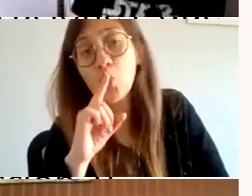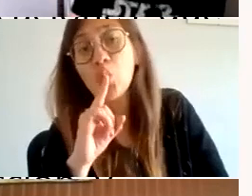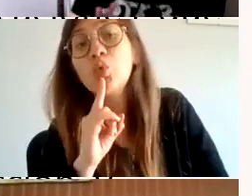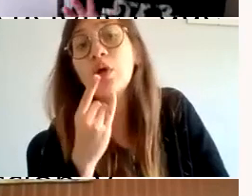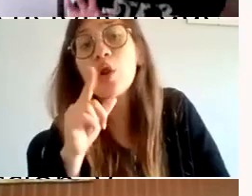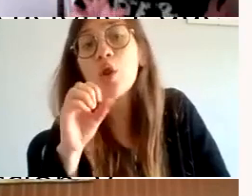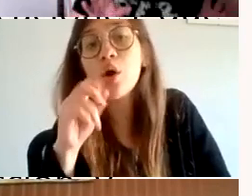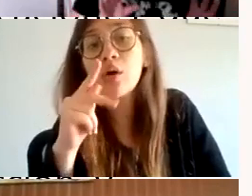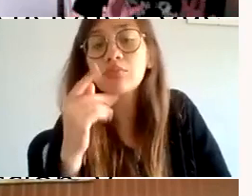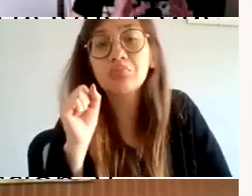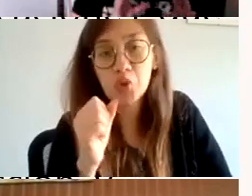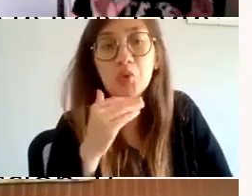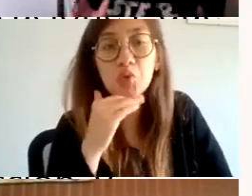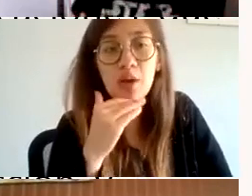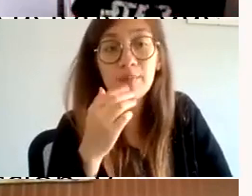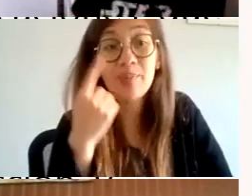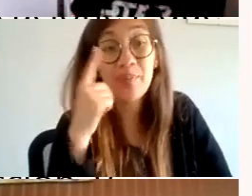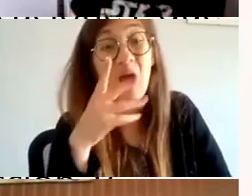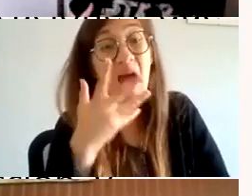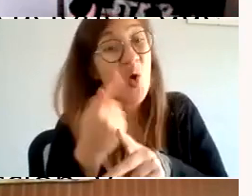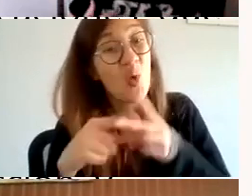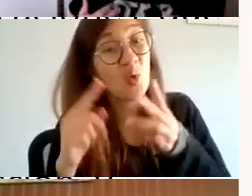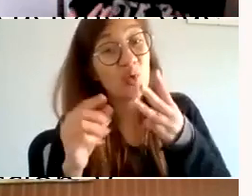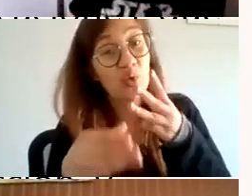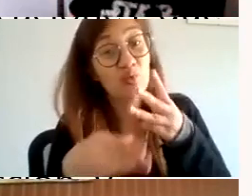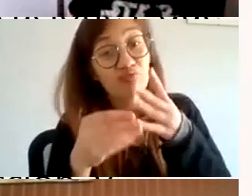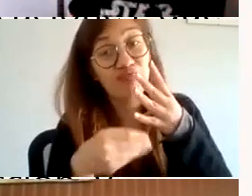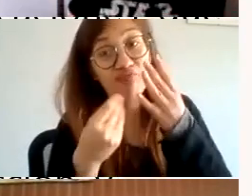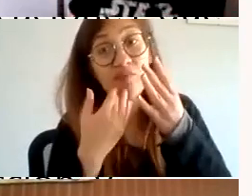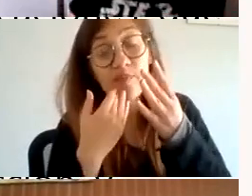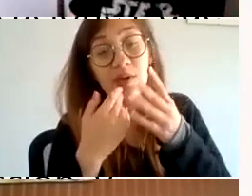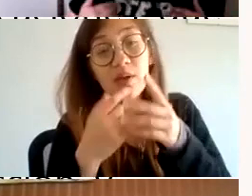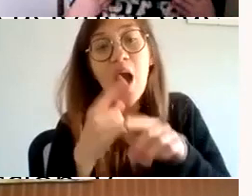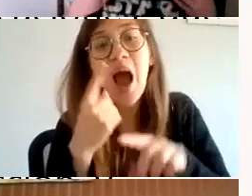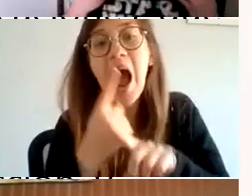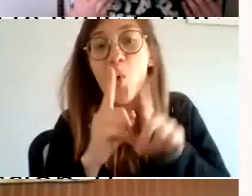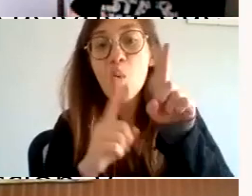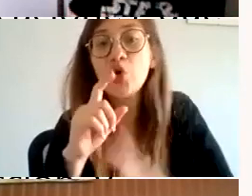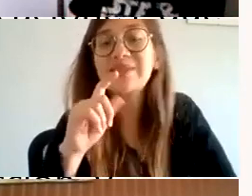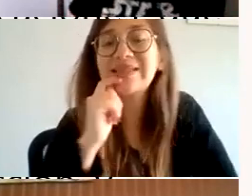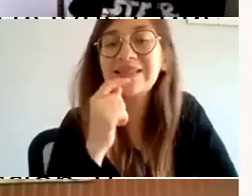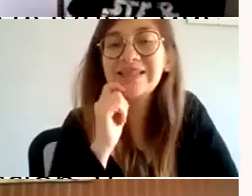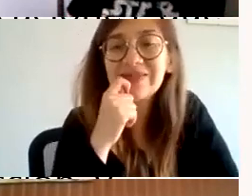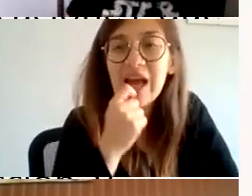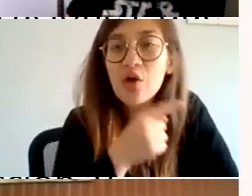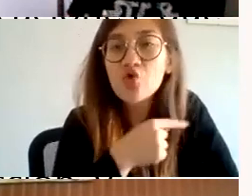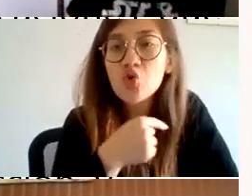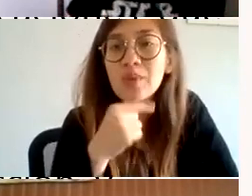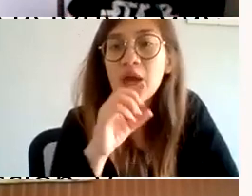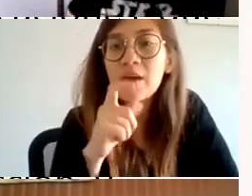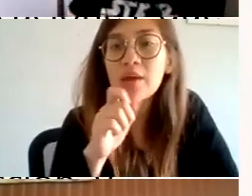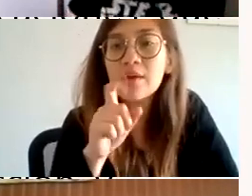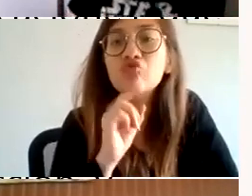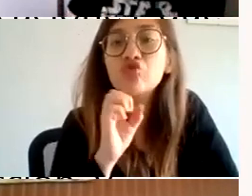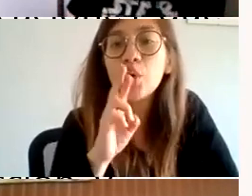dentro de todos estos existen lo que se llaman los gestores de correo. Los gestores de correo no son para crear nuevos correos, son para administrar